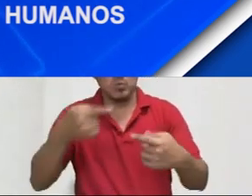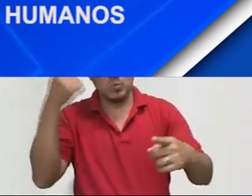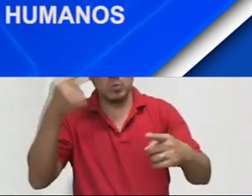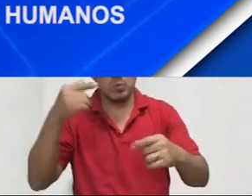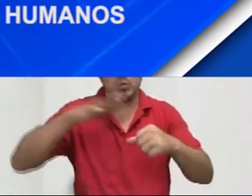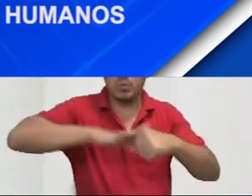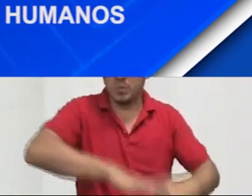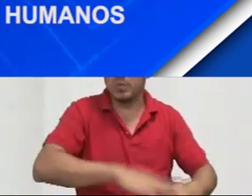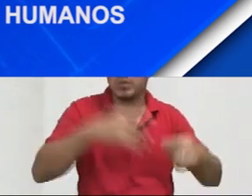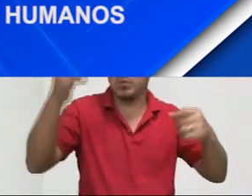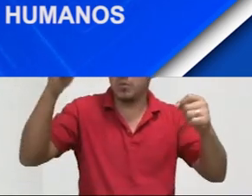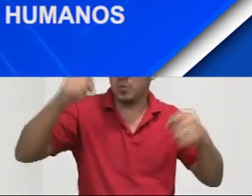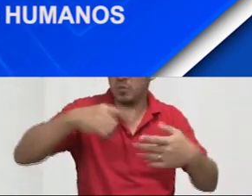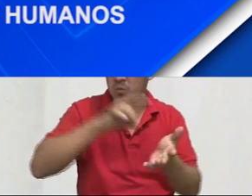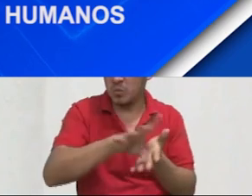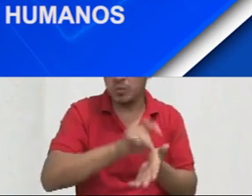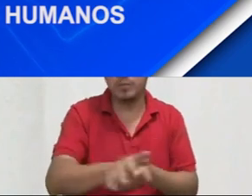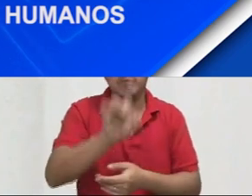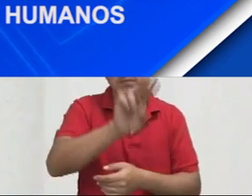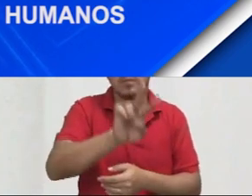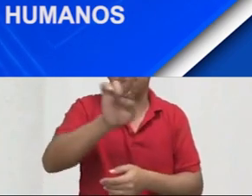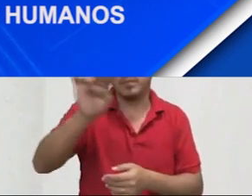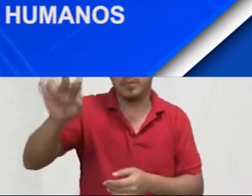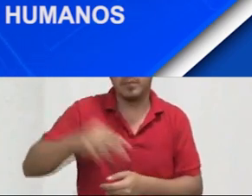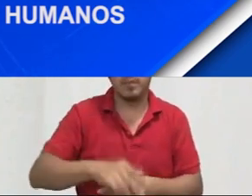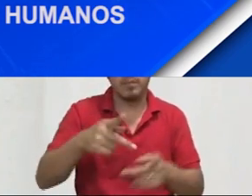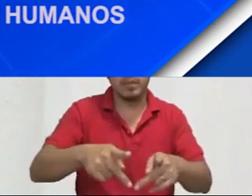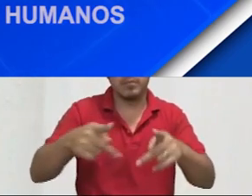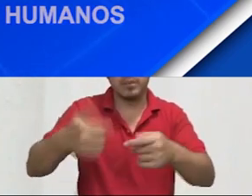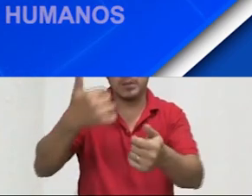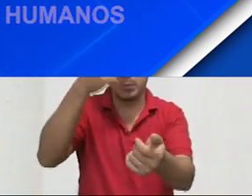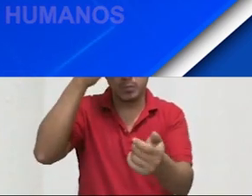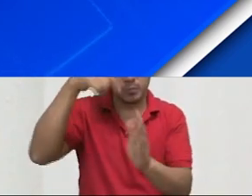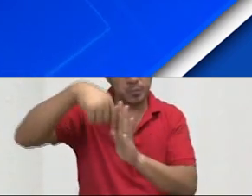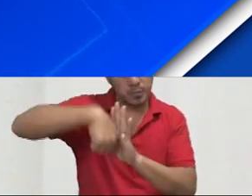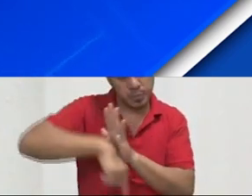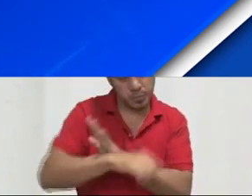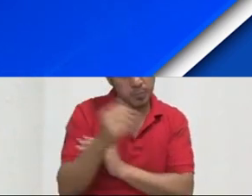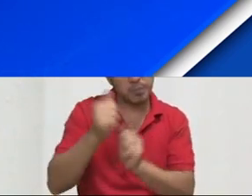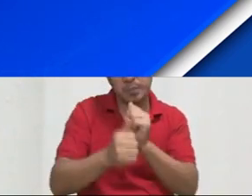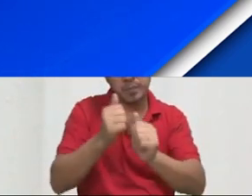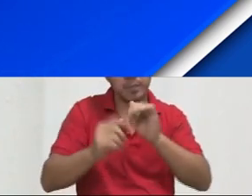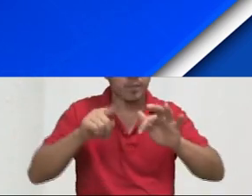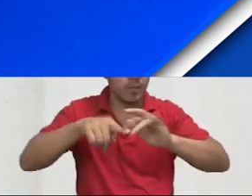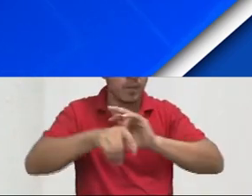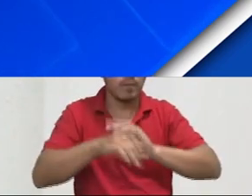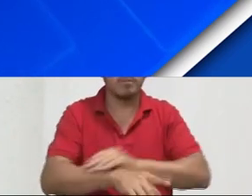odio; 222 personas con depresión y otras afectaciones psicológicas;